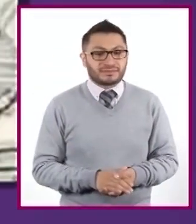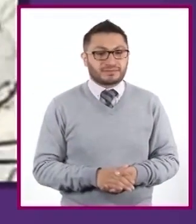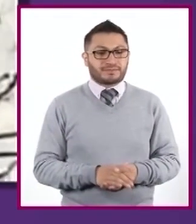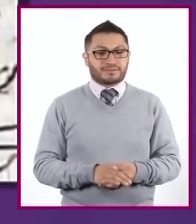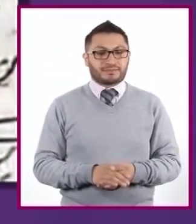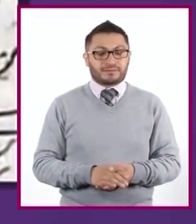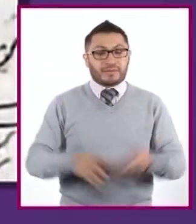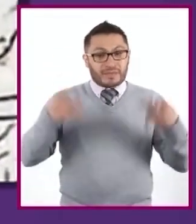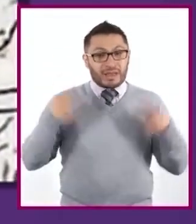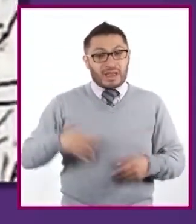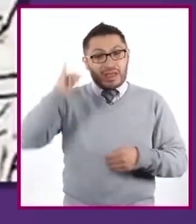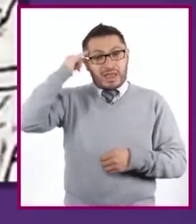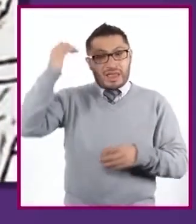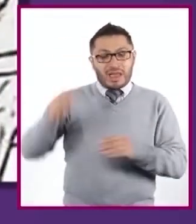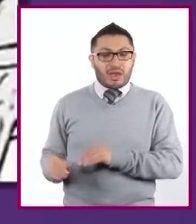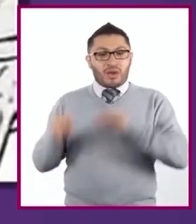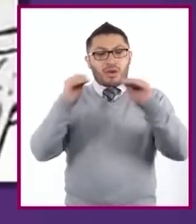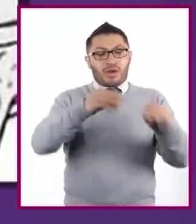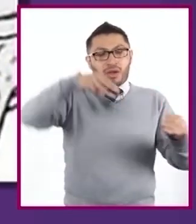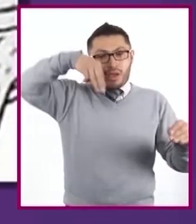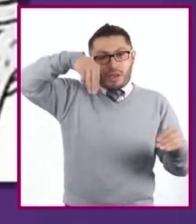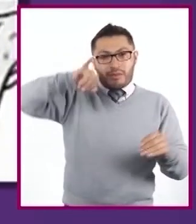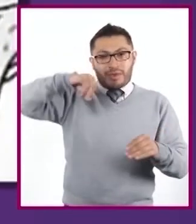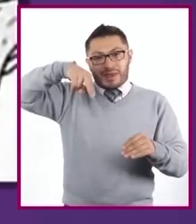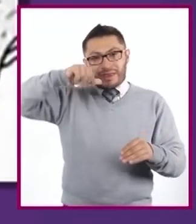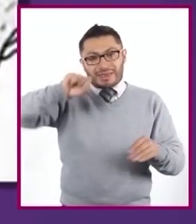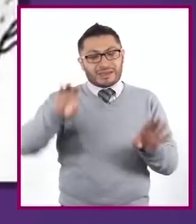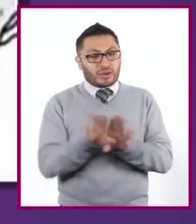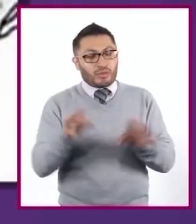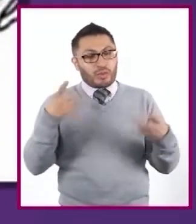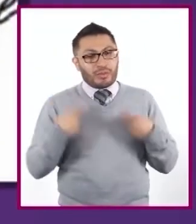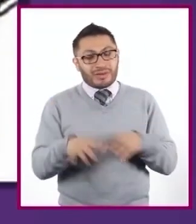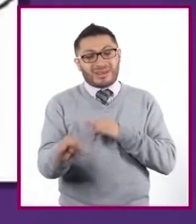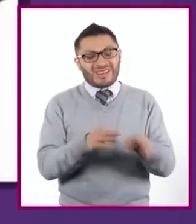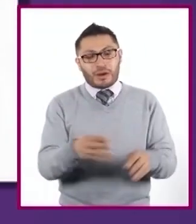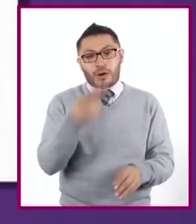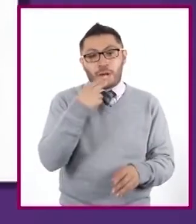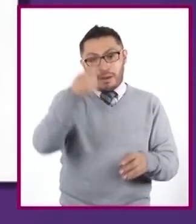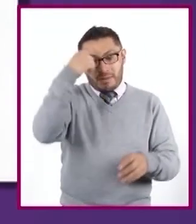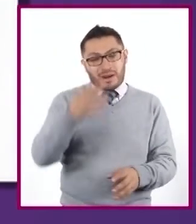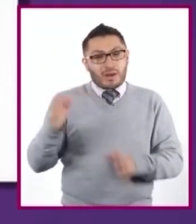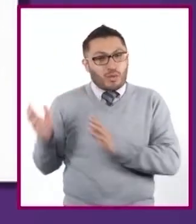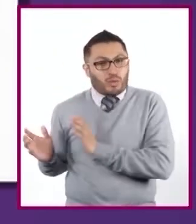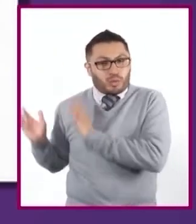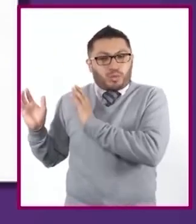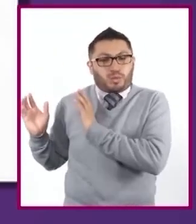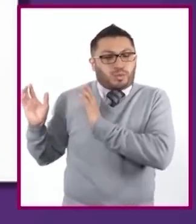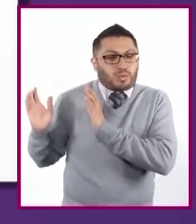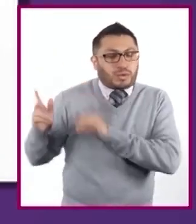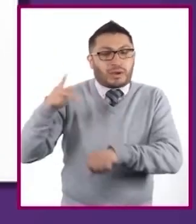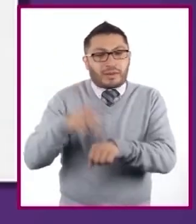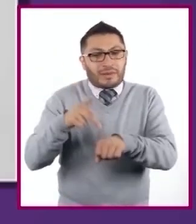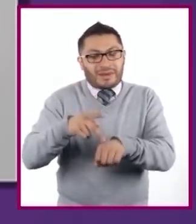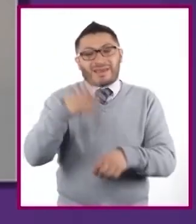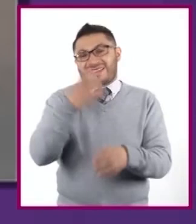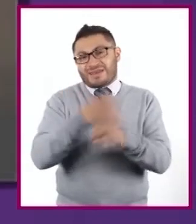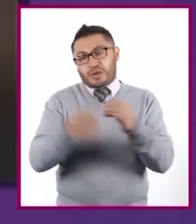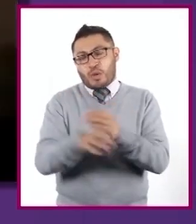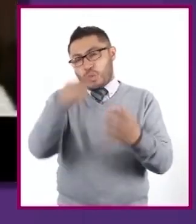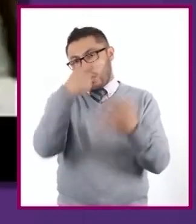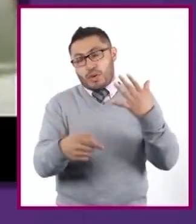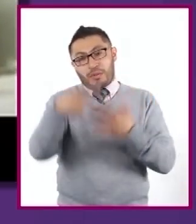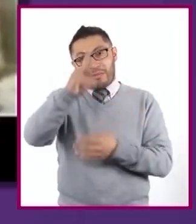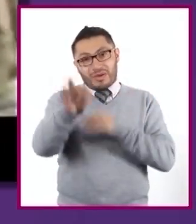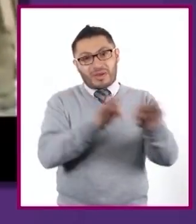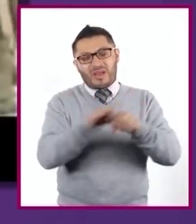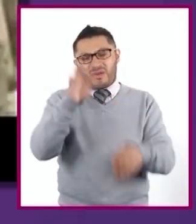minas como trabajadores forzados se empleaban para cargar la roca y esas cosas, pero los trabajos